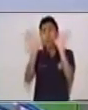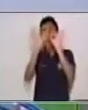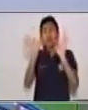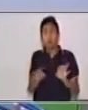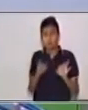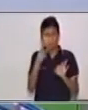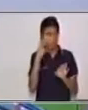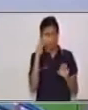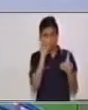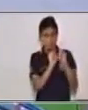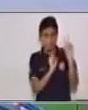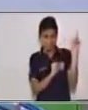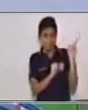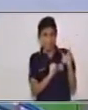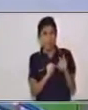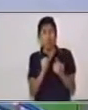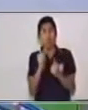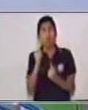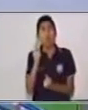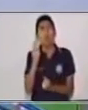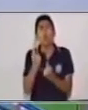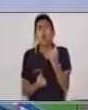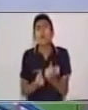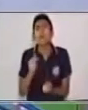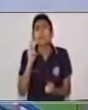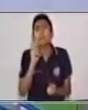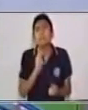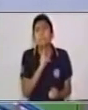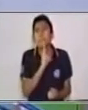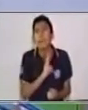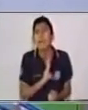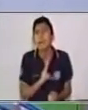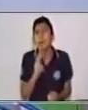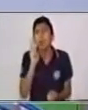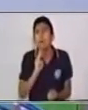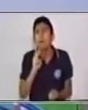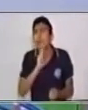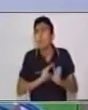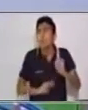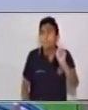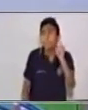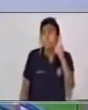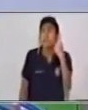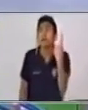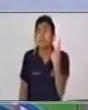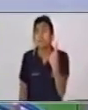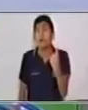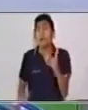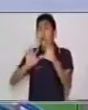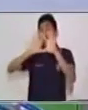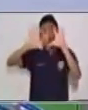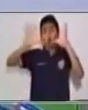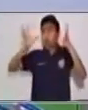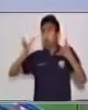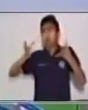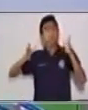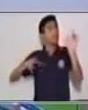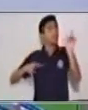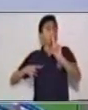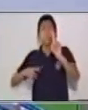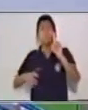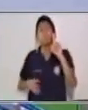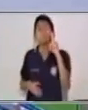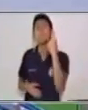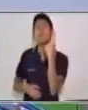la macroestructura. ¿Cuál es el verbo de esta oración? De la primera, no nos vamos a enfocar en una oración compuesta,